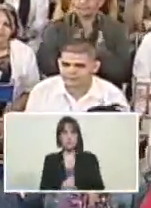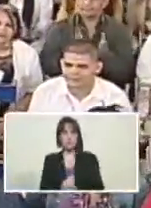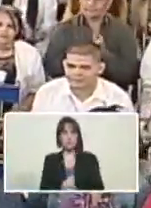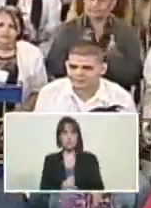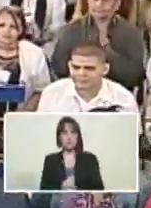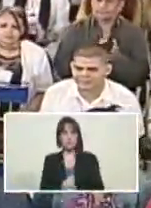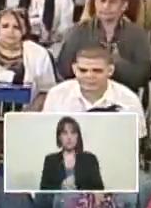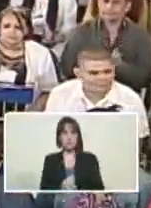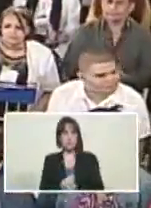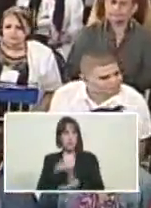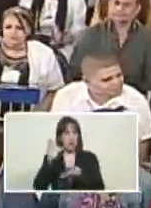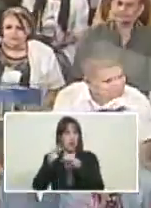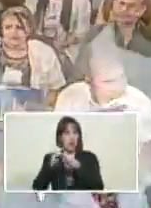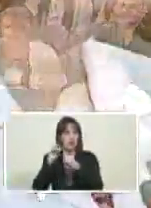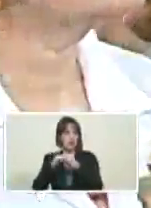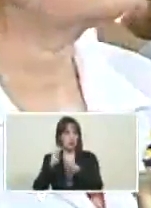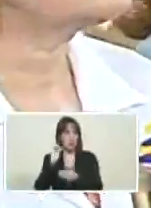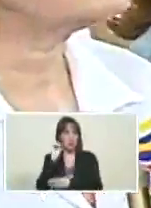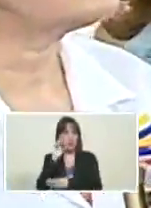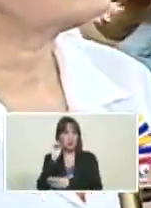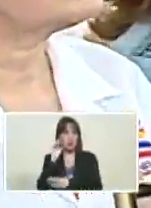Partiendo de las conclusiones de este congreso,